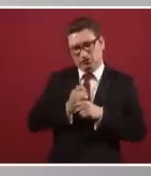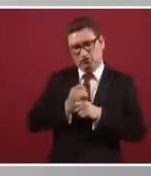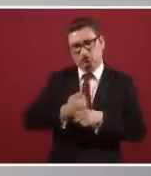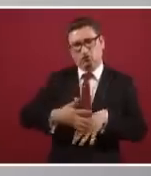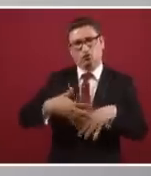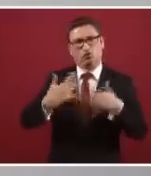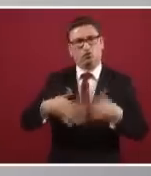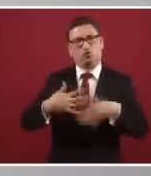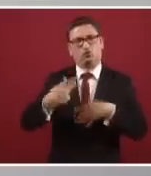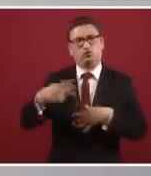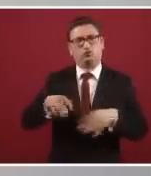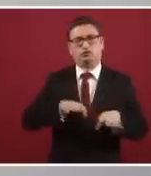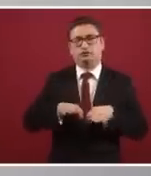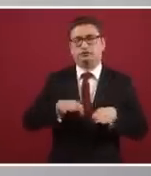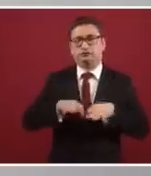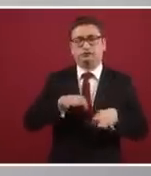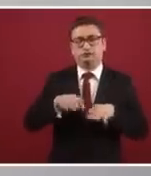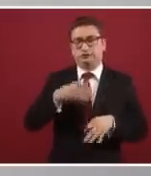excepcional.